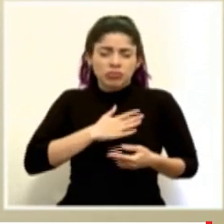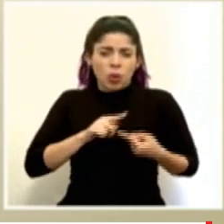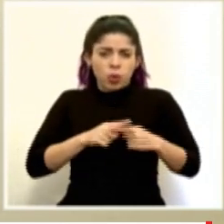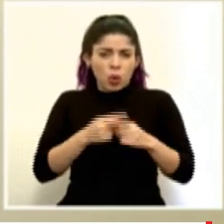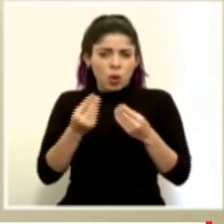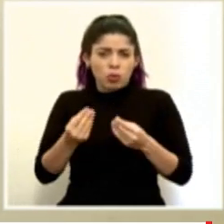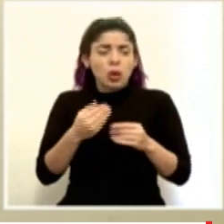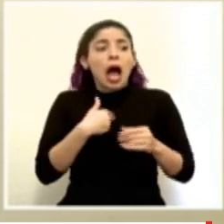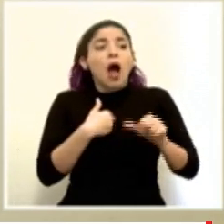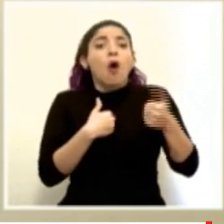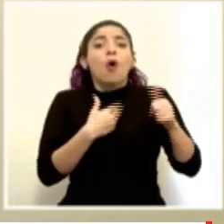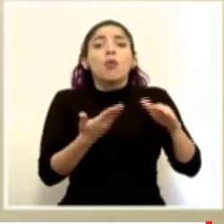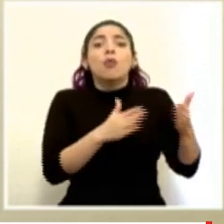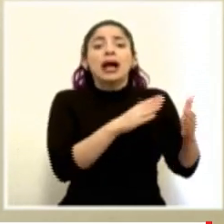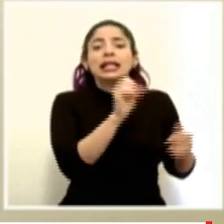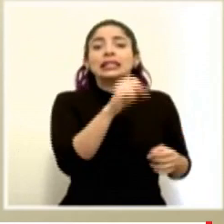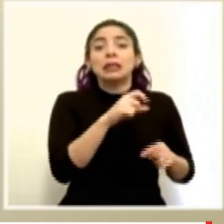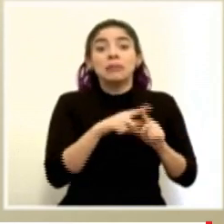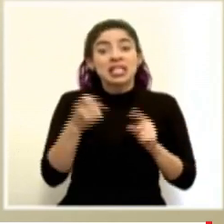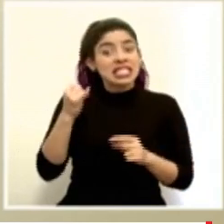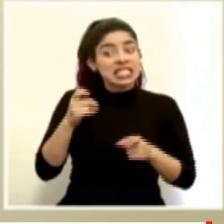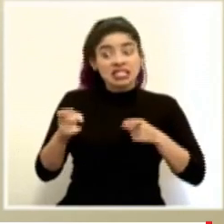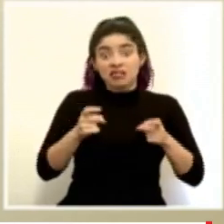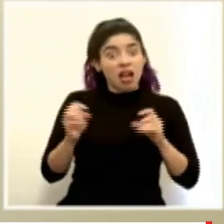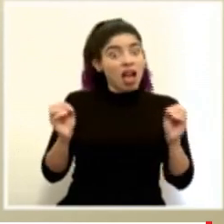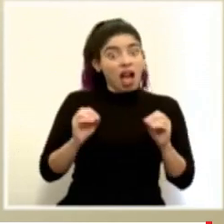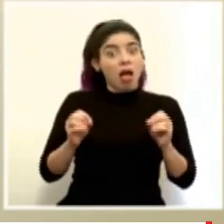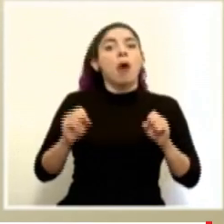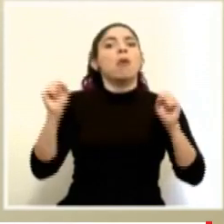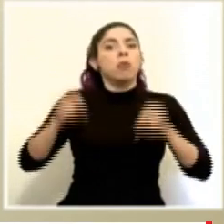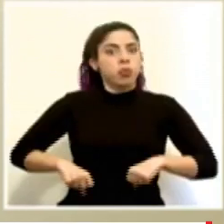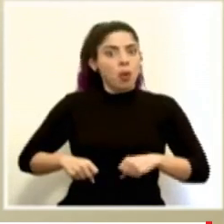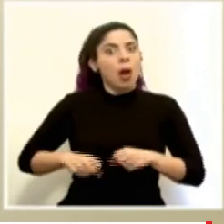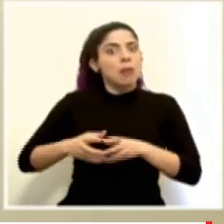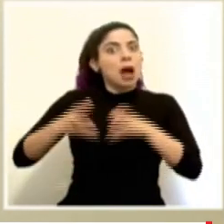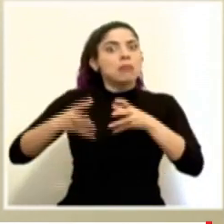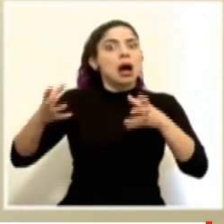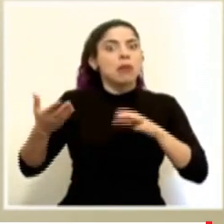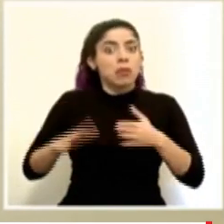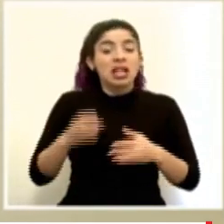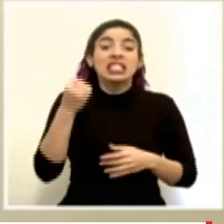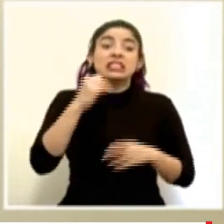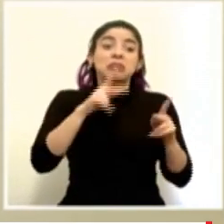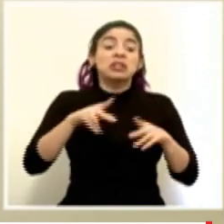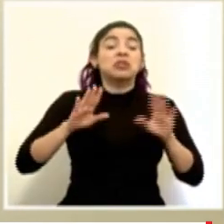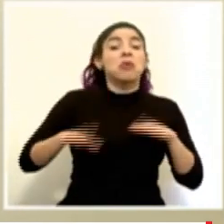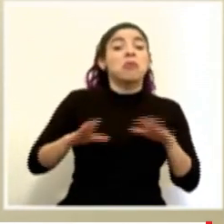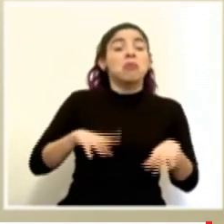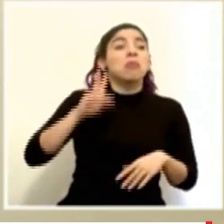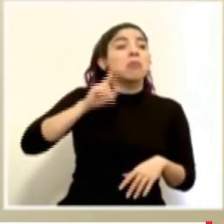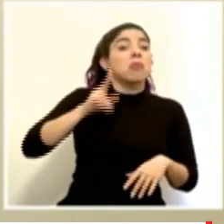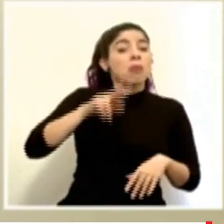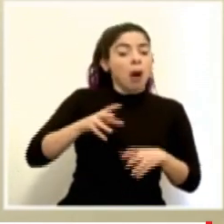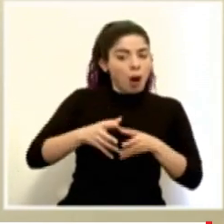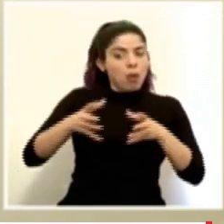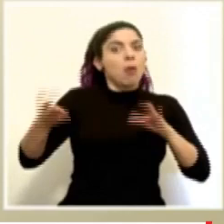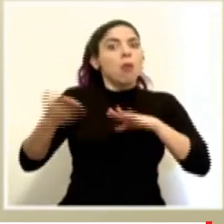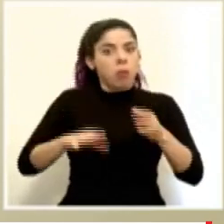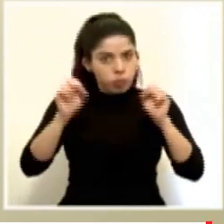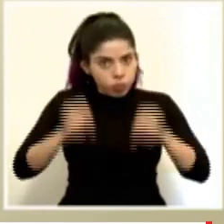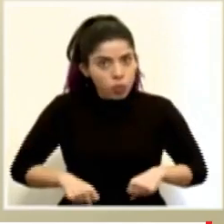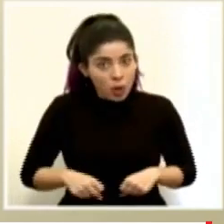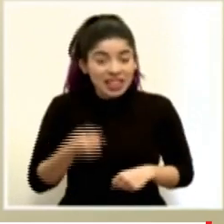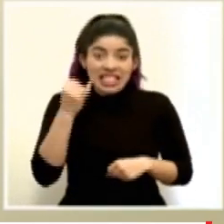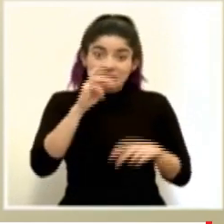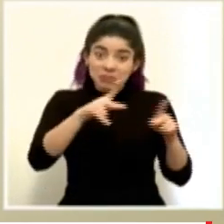pero tendríamos en este momento muchísimos más y podemos tener muchísimos más si bajamos la guardia, si empezamos a